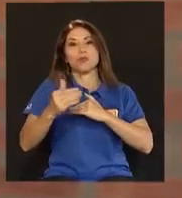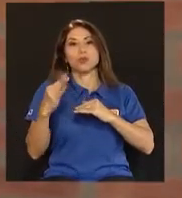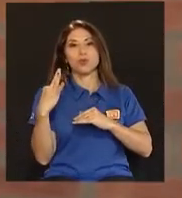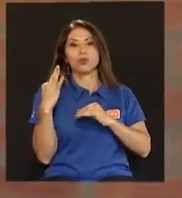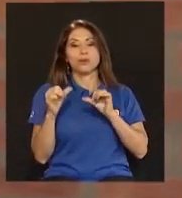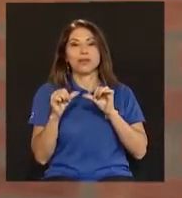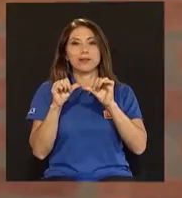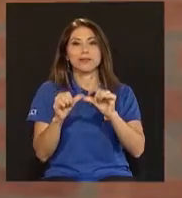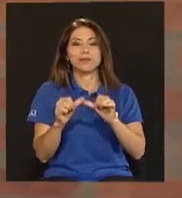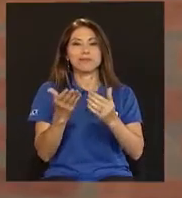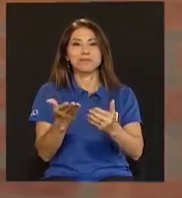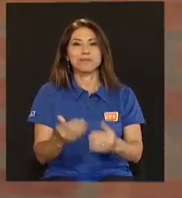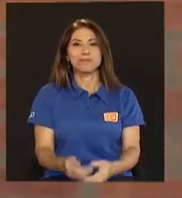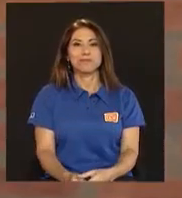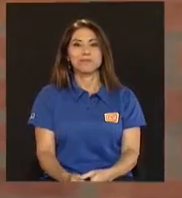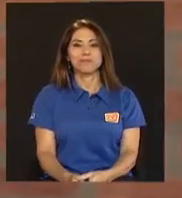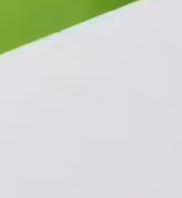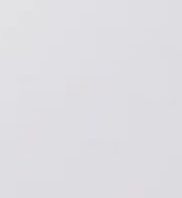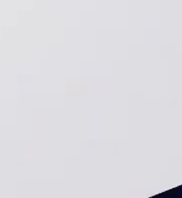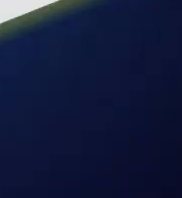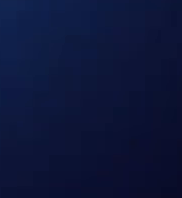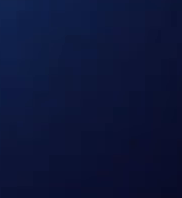invite a hacerlo. Regresamos.